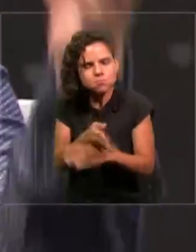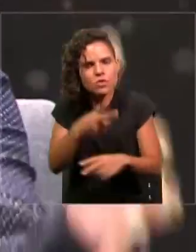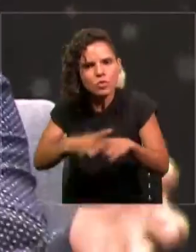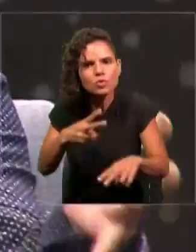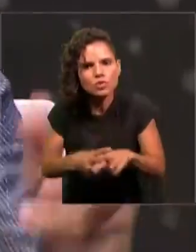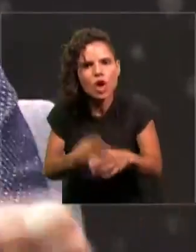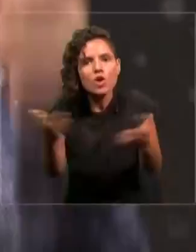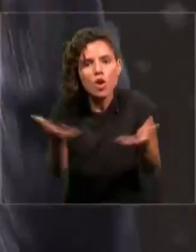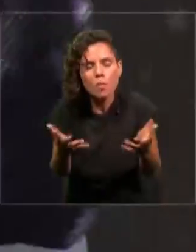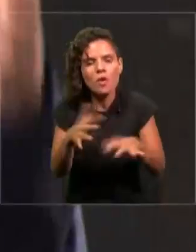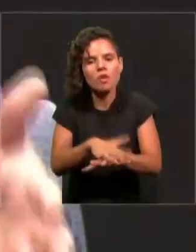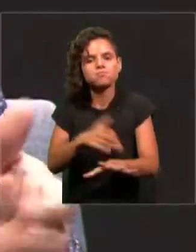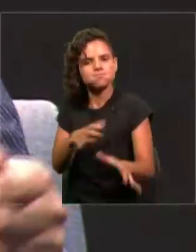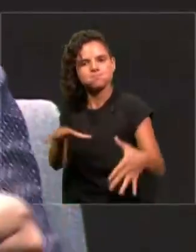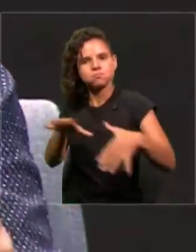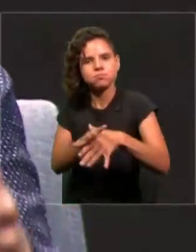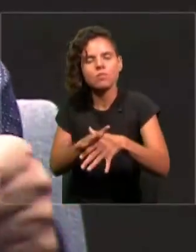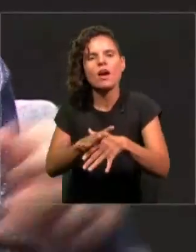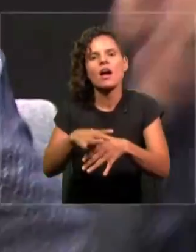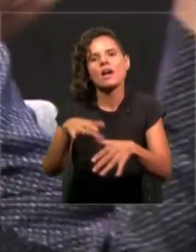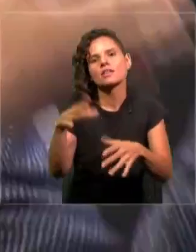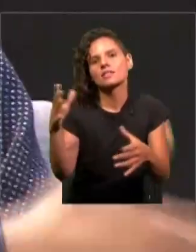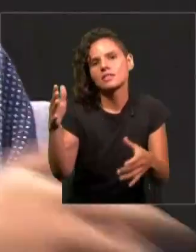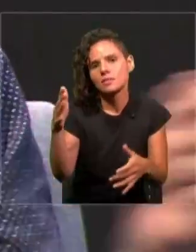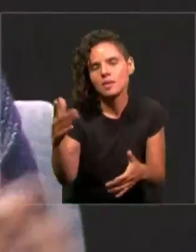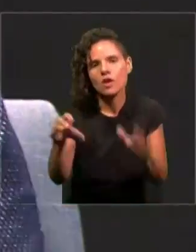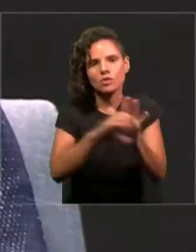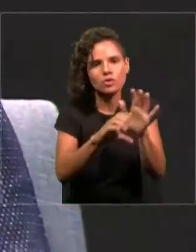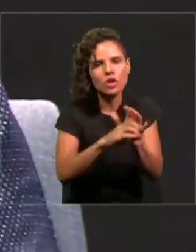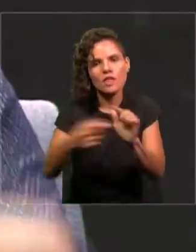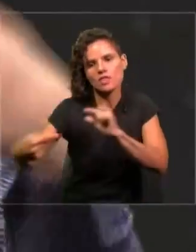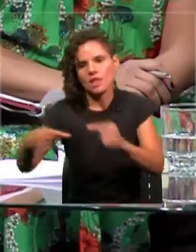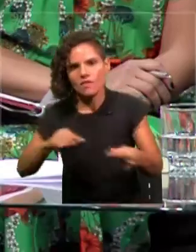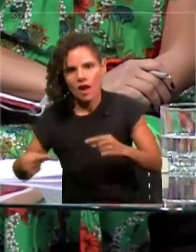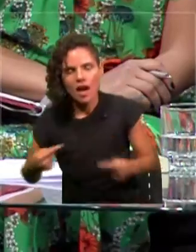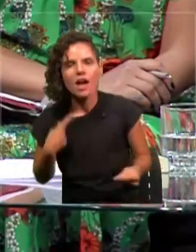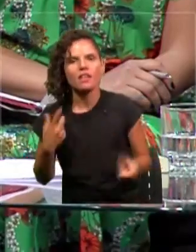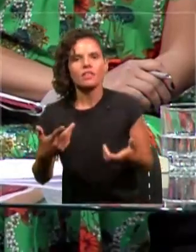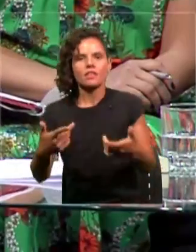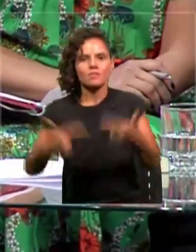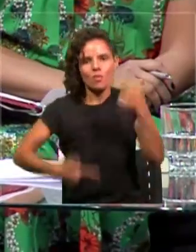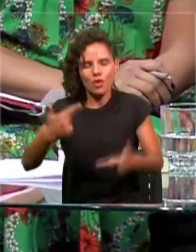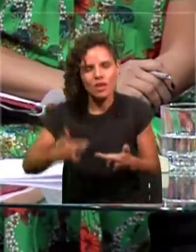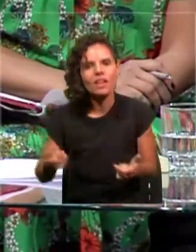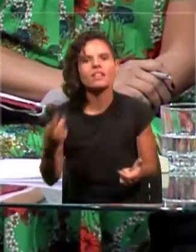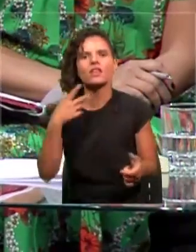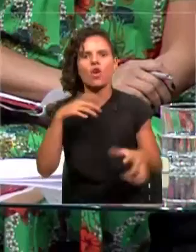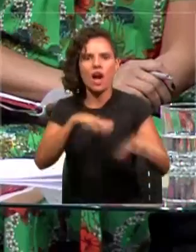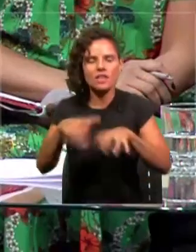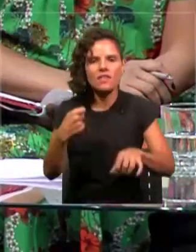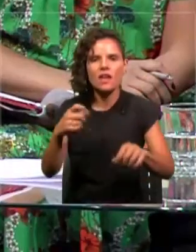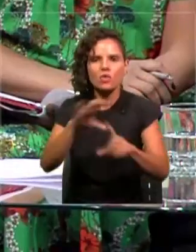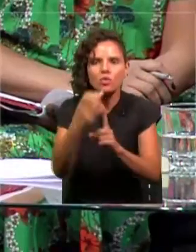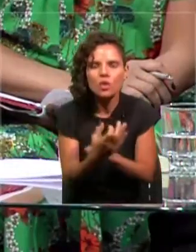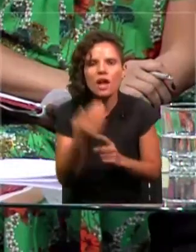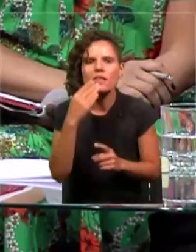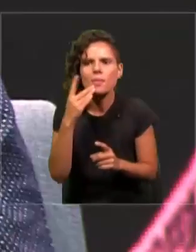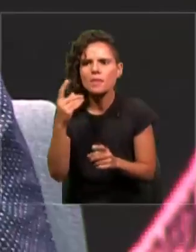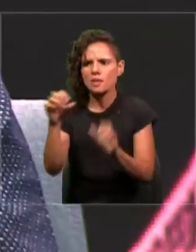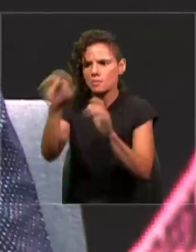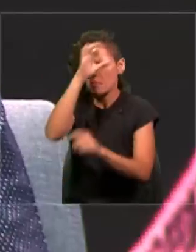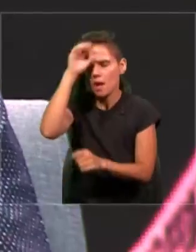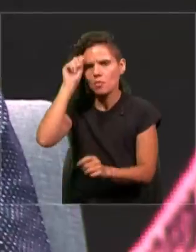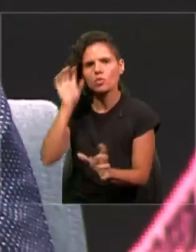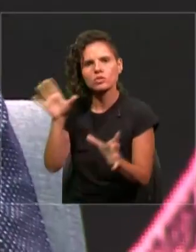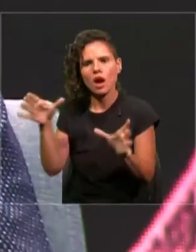lugares, con asambleas, con actividades culturales, con debate político, con esta misma conversación, con el encuentro de la nación mapuche, que